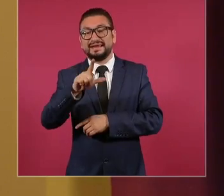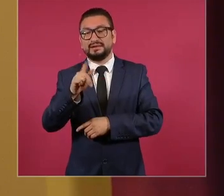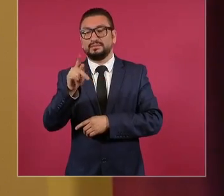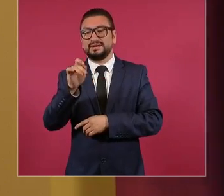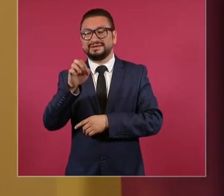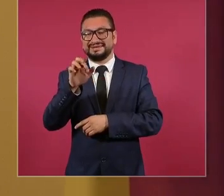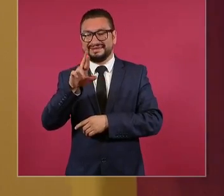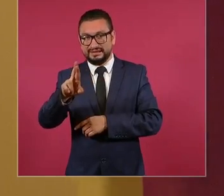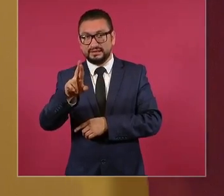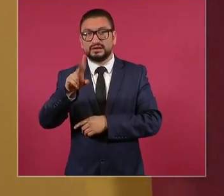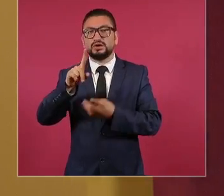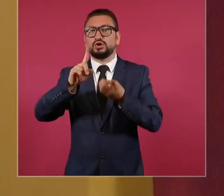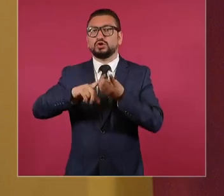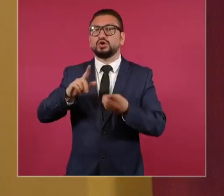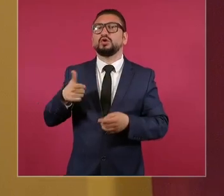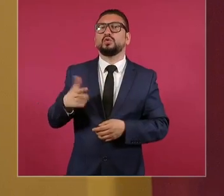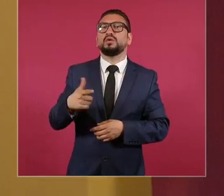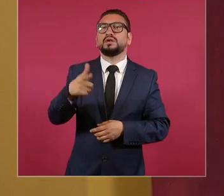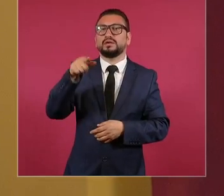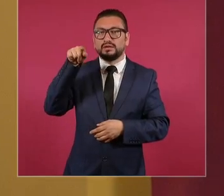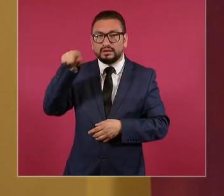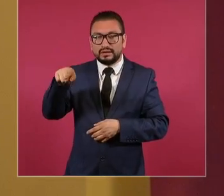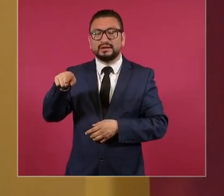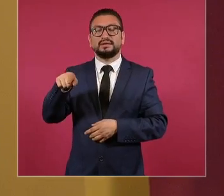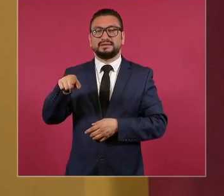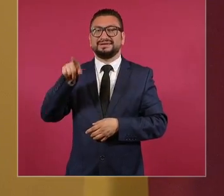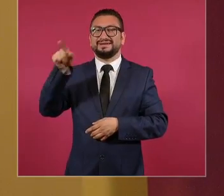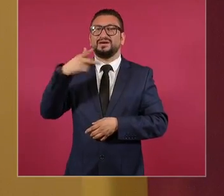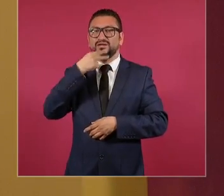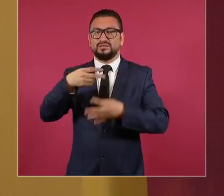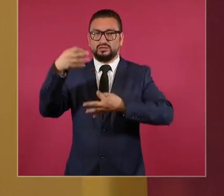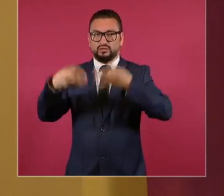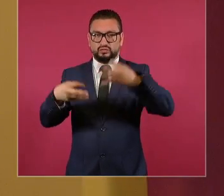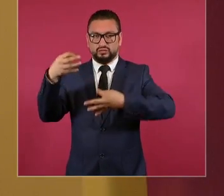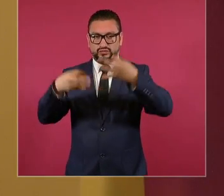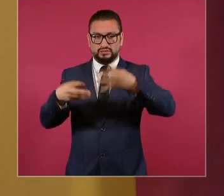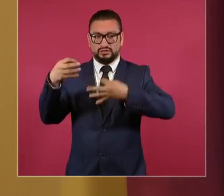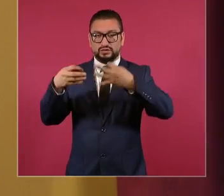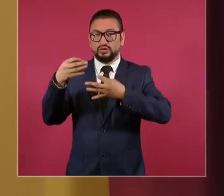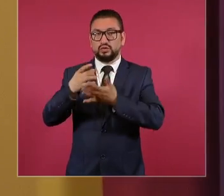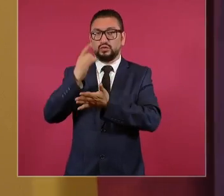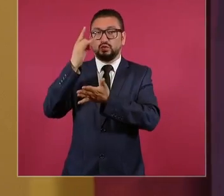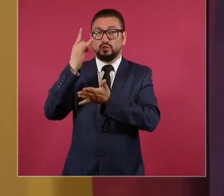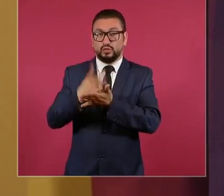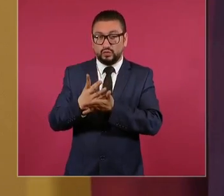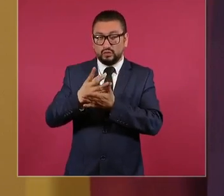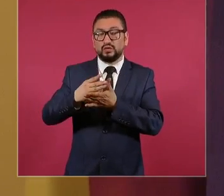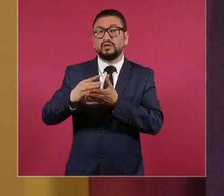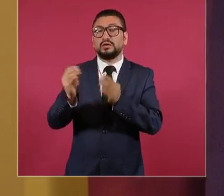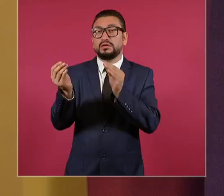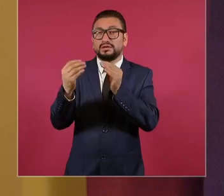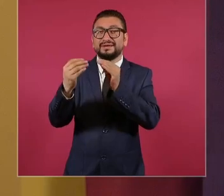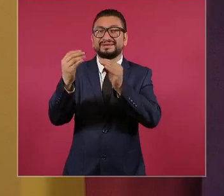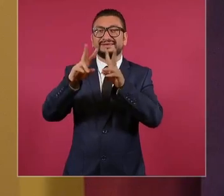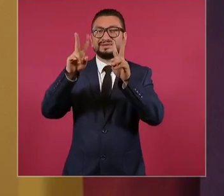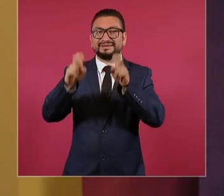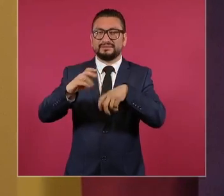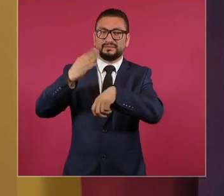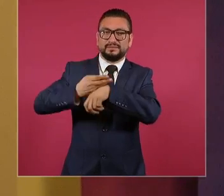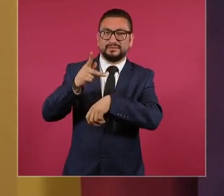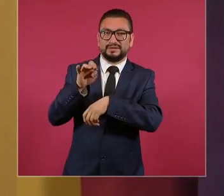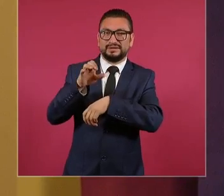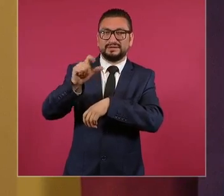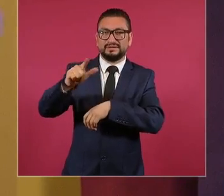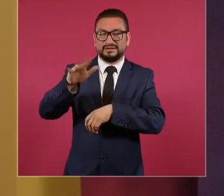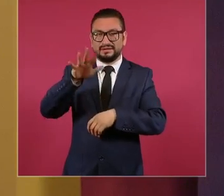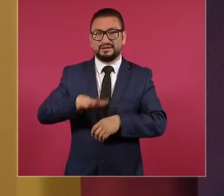opera en Guanajuato, el juez del Tribunal del Juzgado Único de Oralidad en materia penal, con sede